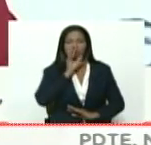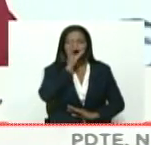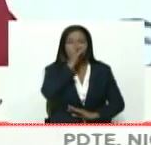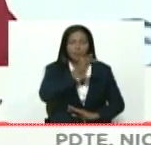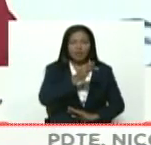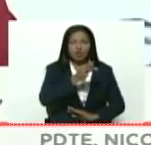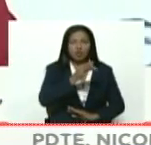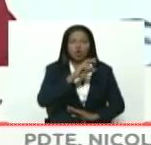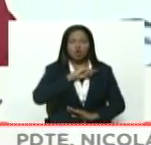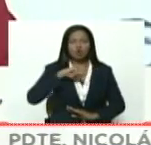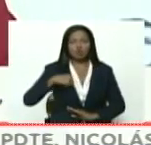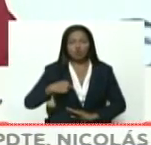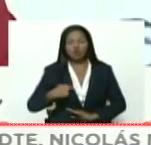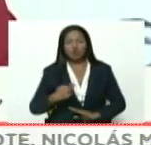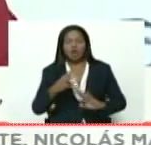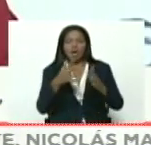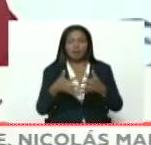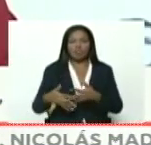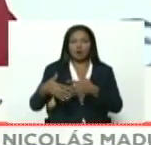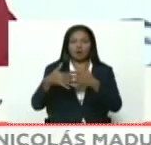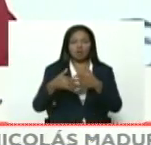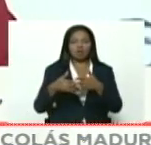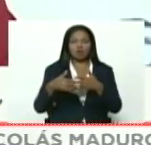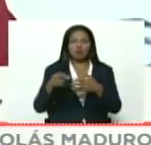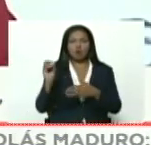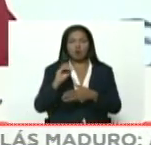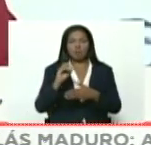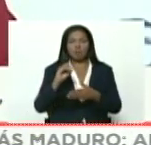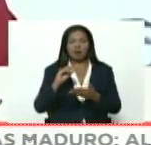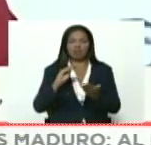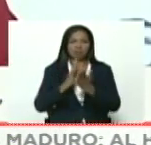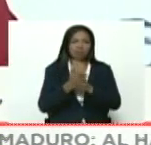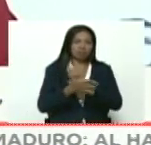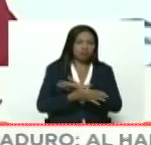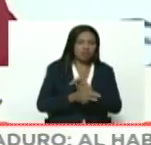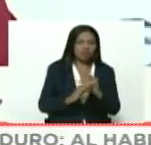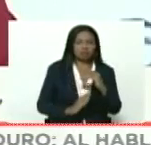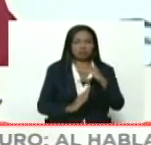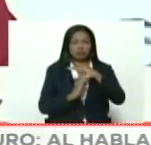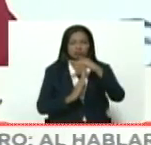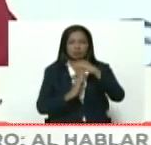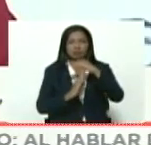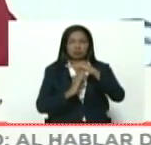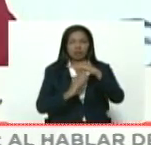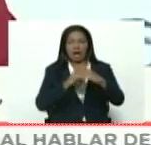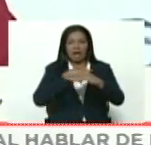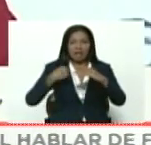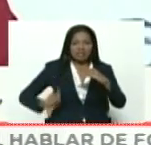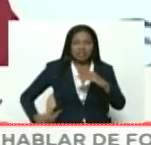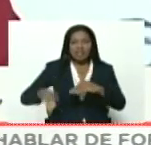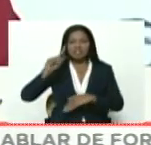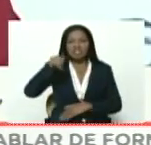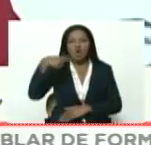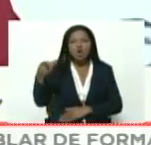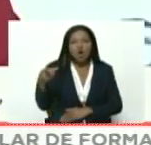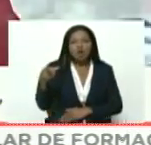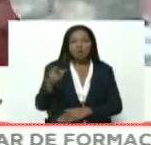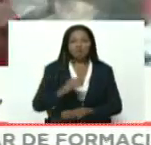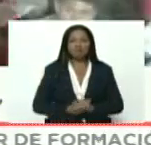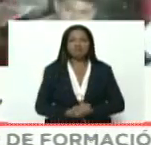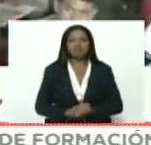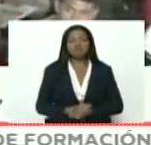biológica creado por el imperio gringo para dañar y parar a la gran China? ¿Sí o no?